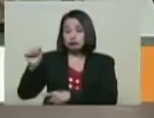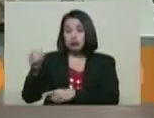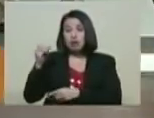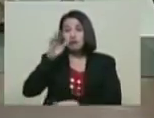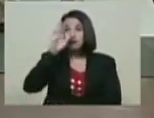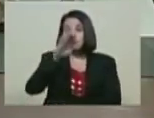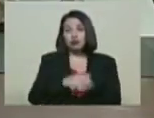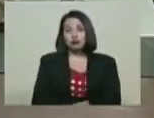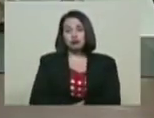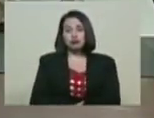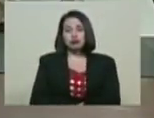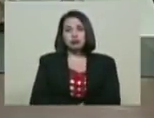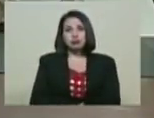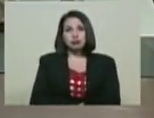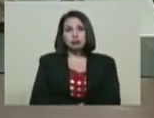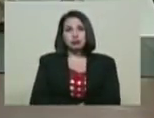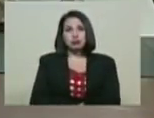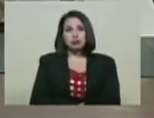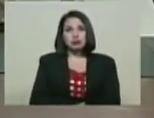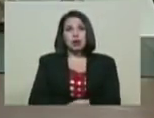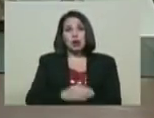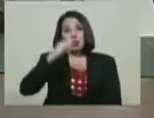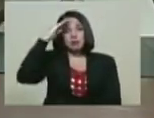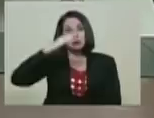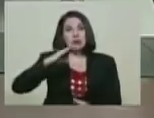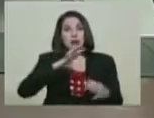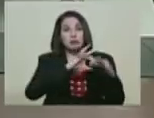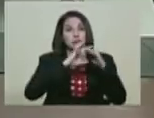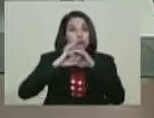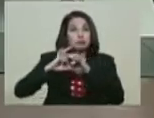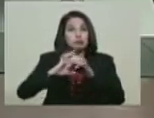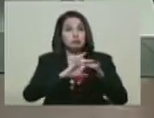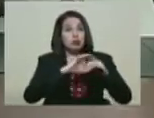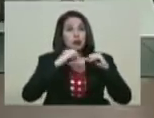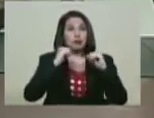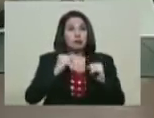Máxima cohesión de nuestra Fuerza Armada Nacional Bolivariana.